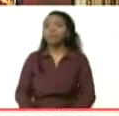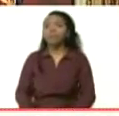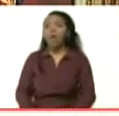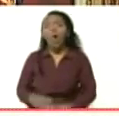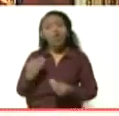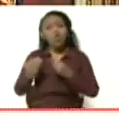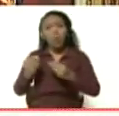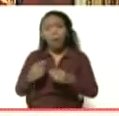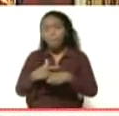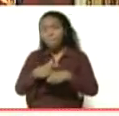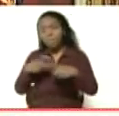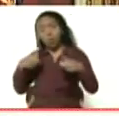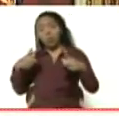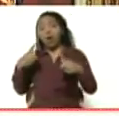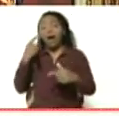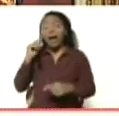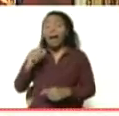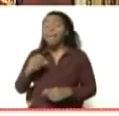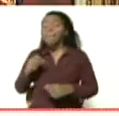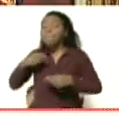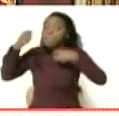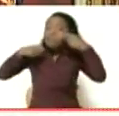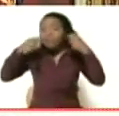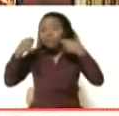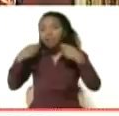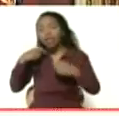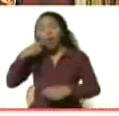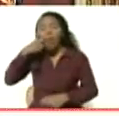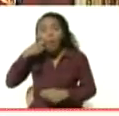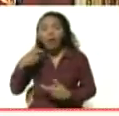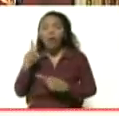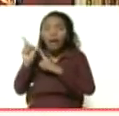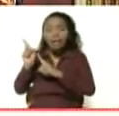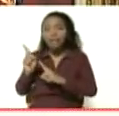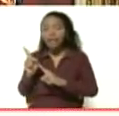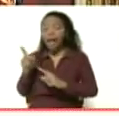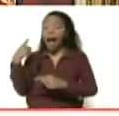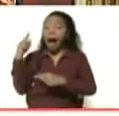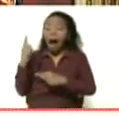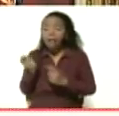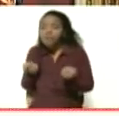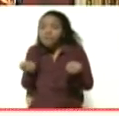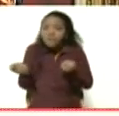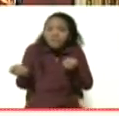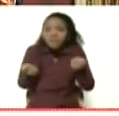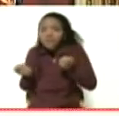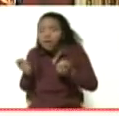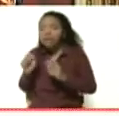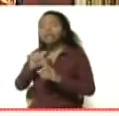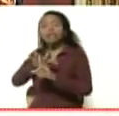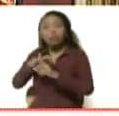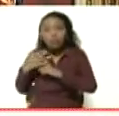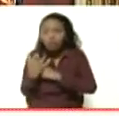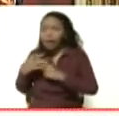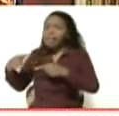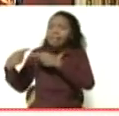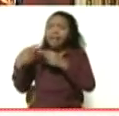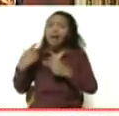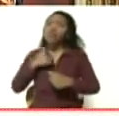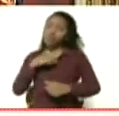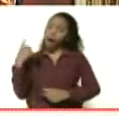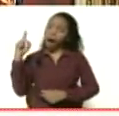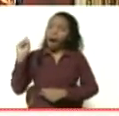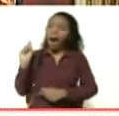la máxima expresión del humanismo, que tiene que manejar situaciones de guerra. Nosotros tenemos una economía